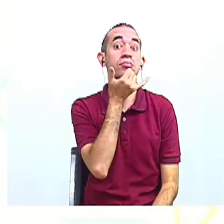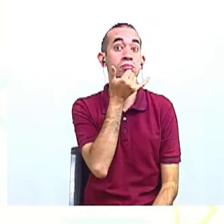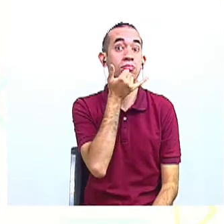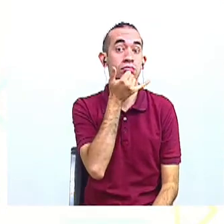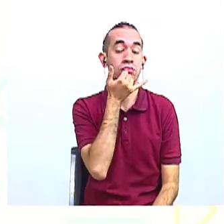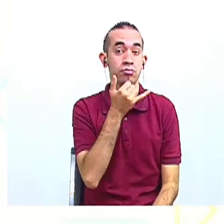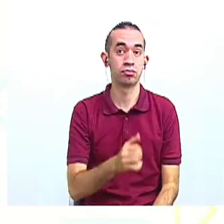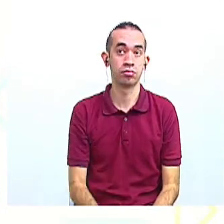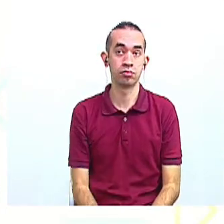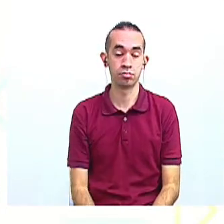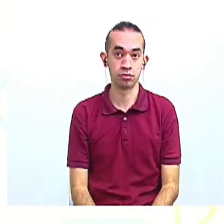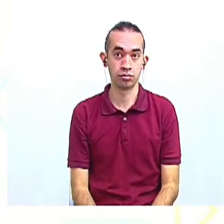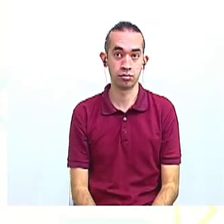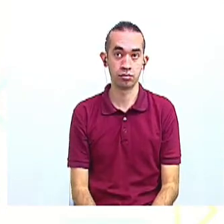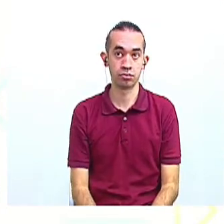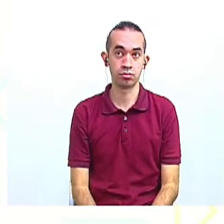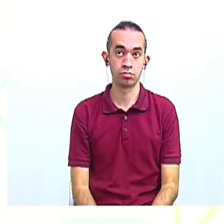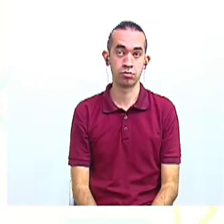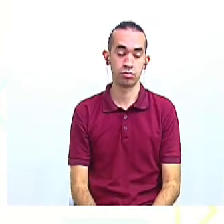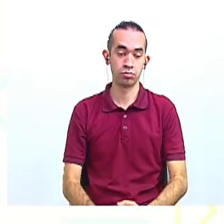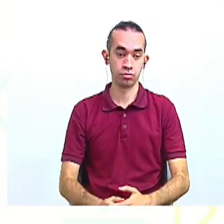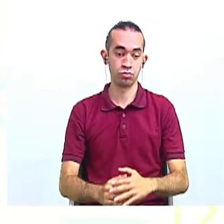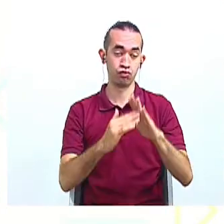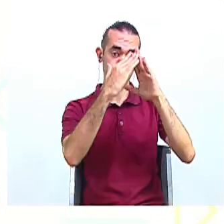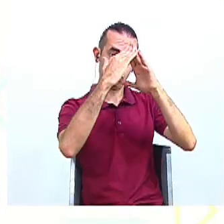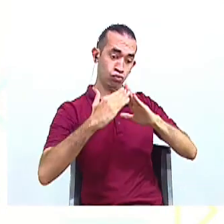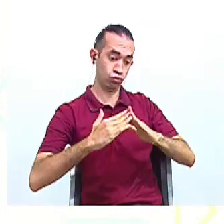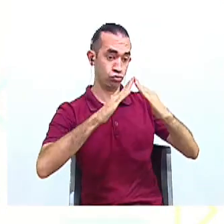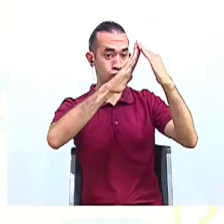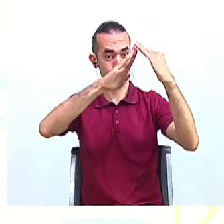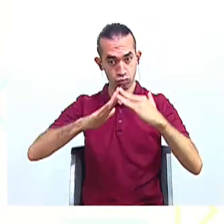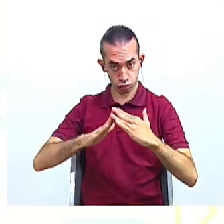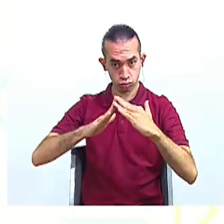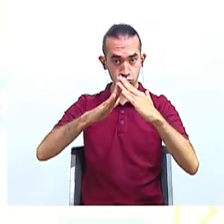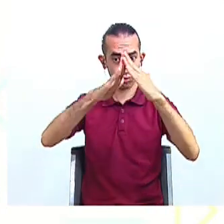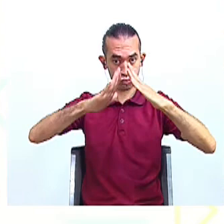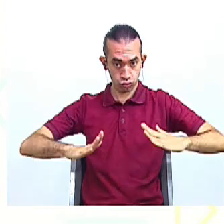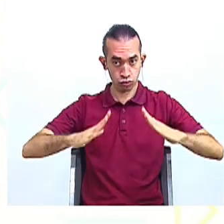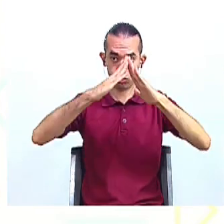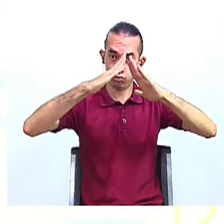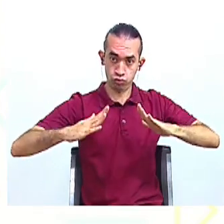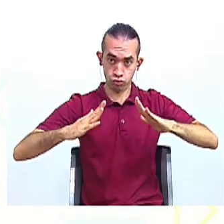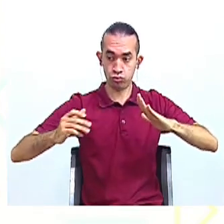Resulta que los rayos del sol van a